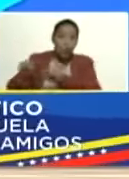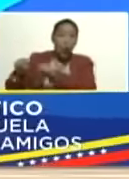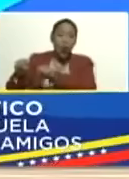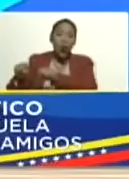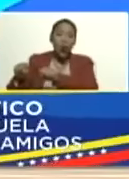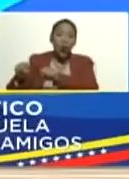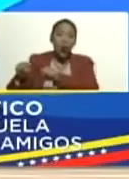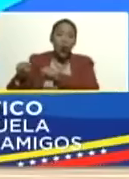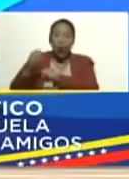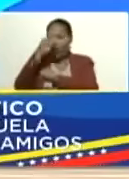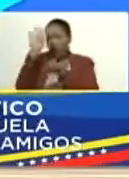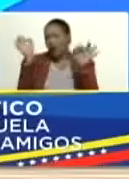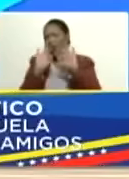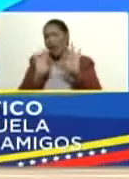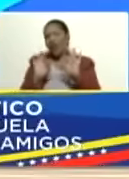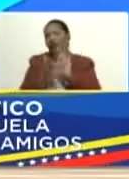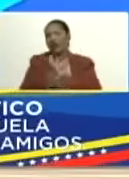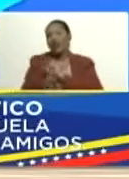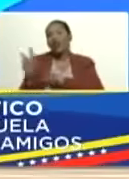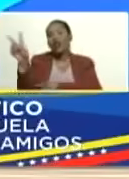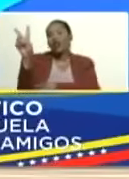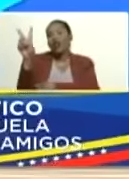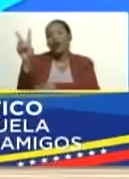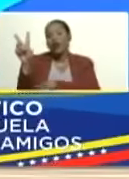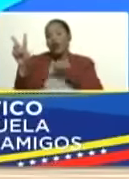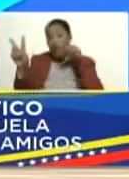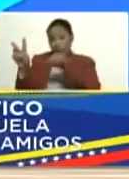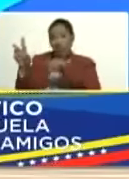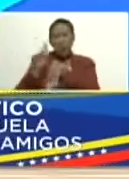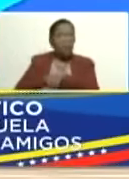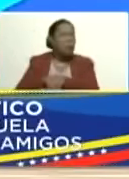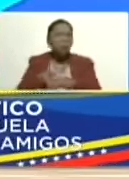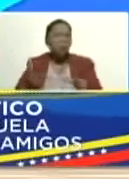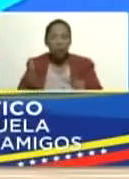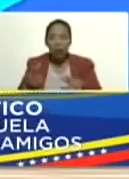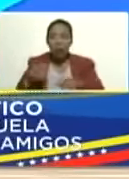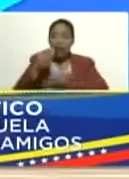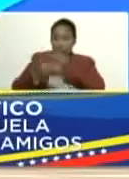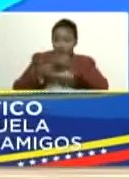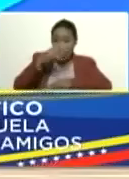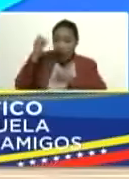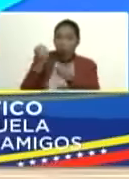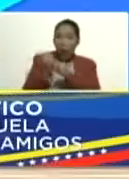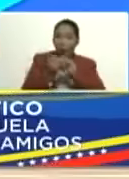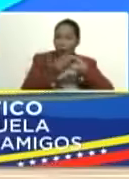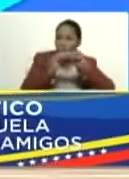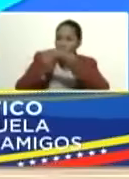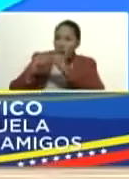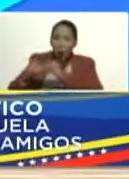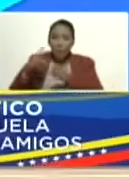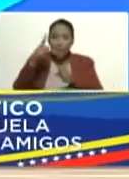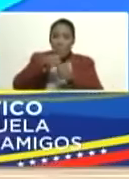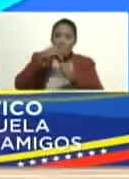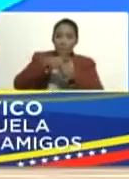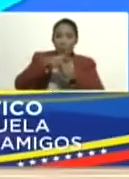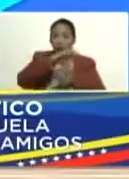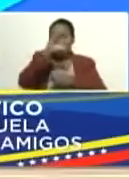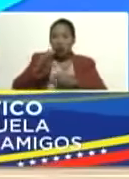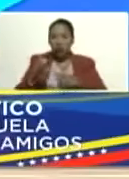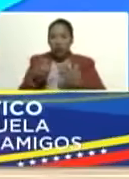irreductiblemente venezolano. Y en ese momento, bueno, se dan gestiones, Petrocaribe está en su pleno